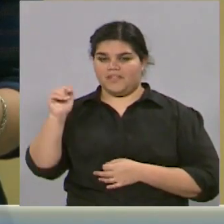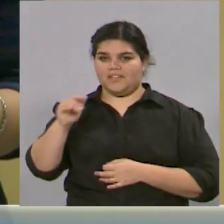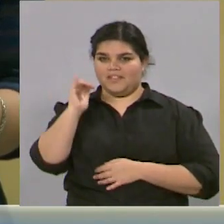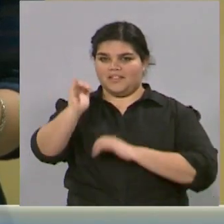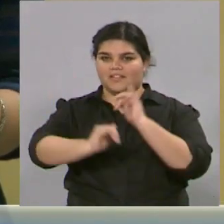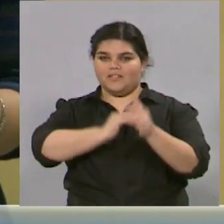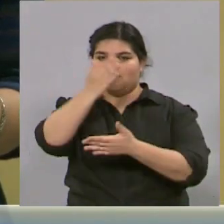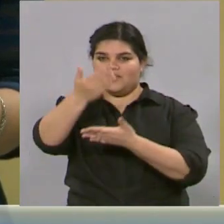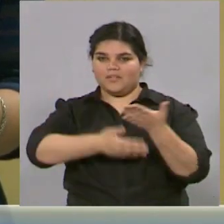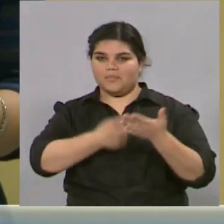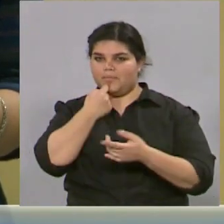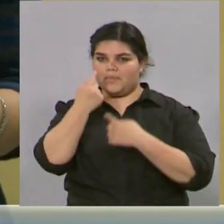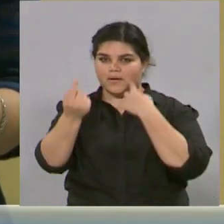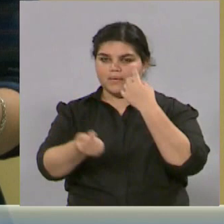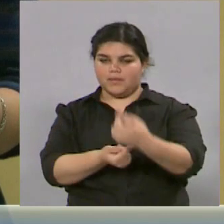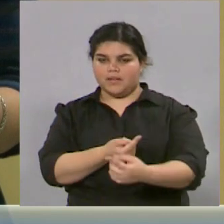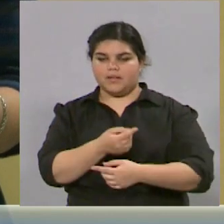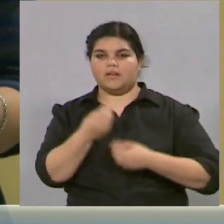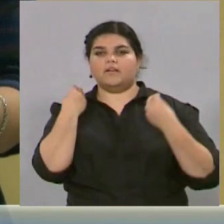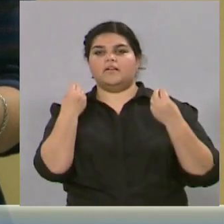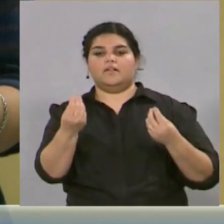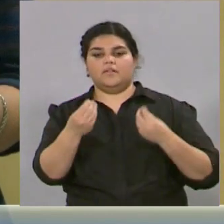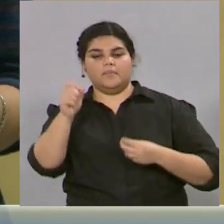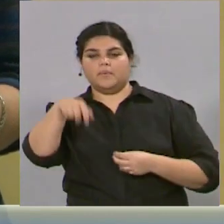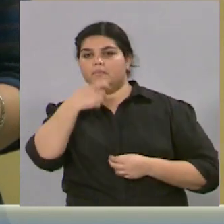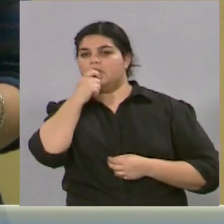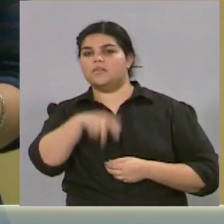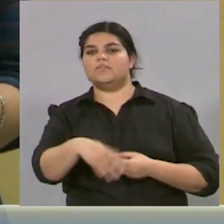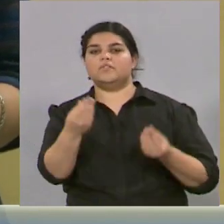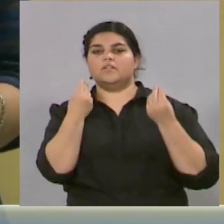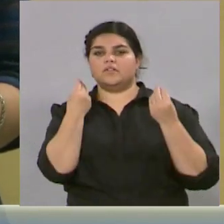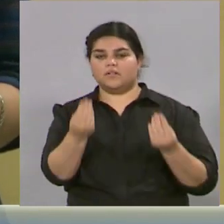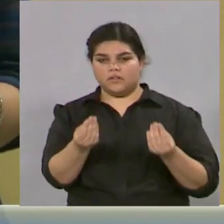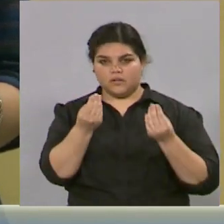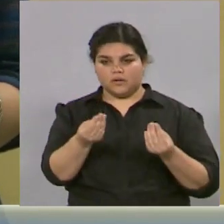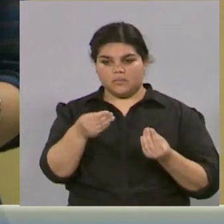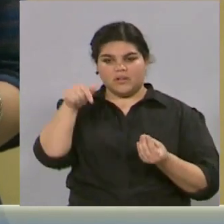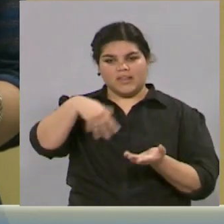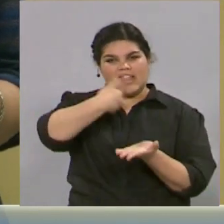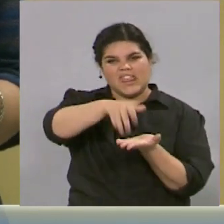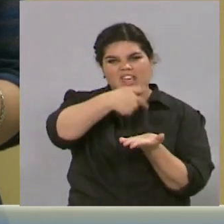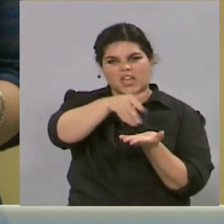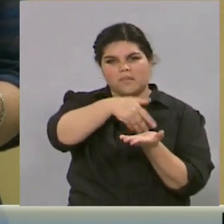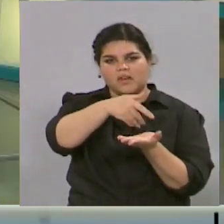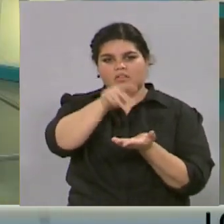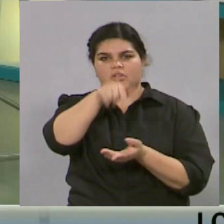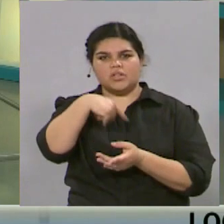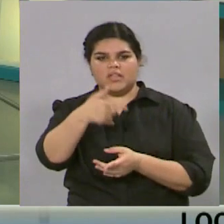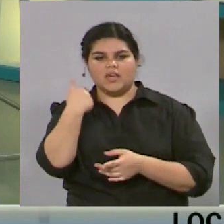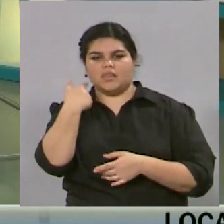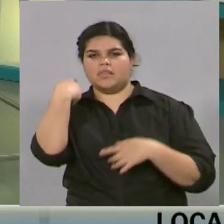te queríamos preguntar, ¿cómo se da la situación aquí en Mendoza y cuándo ya esta discriminación que se sufre pasa a ser